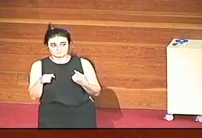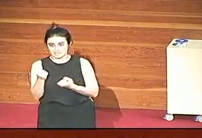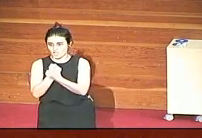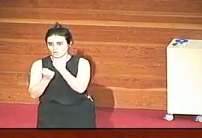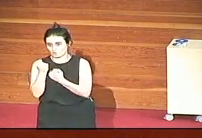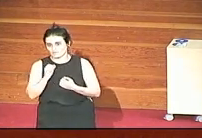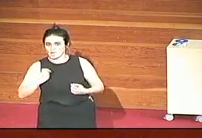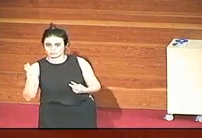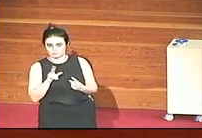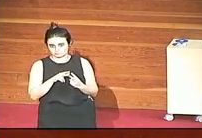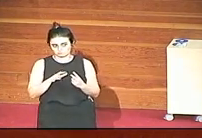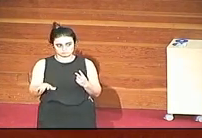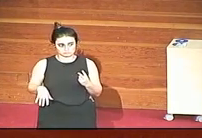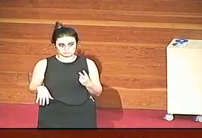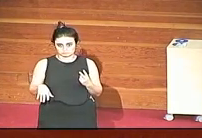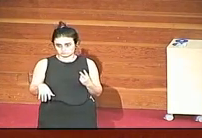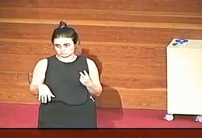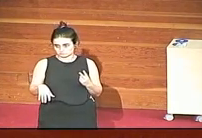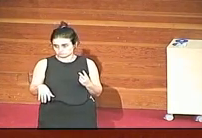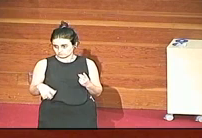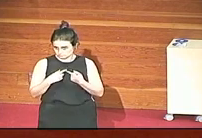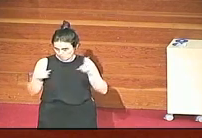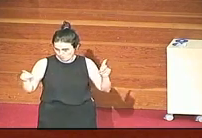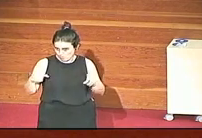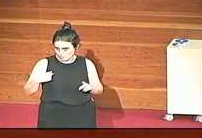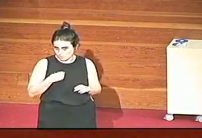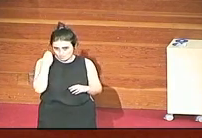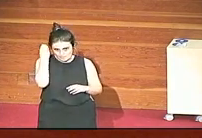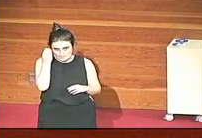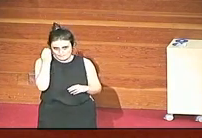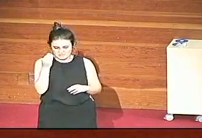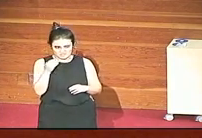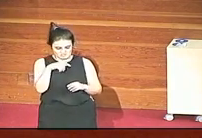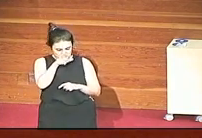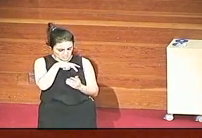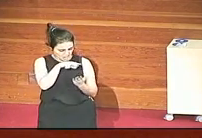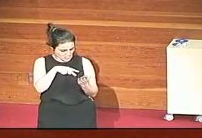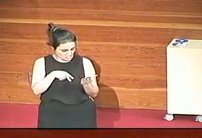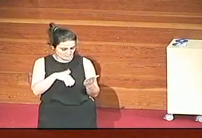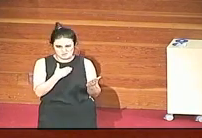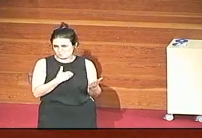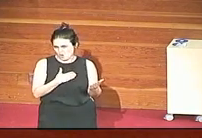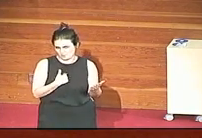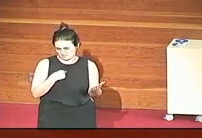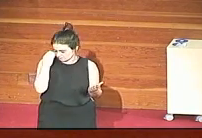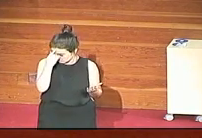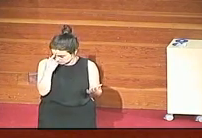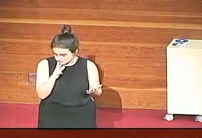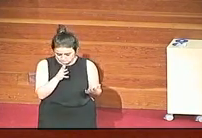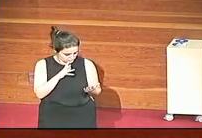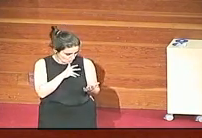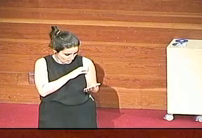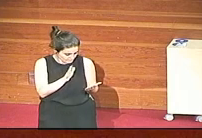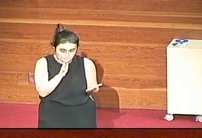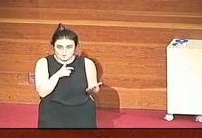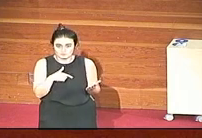otra completamente informante yo siempre pensar en el pobre elector diciendo madre mía esto es tremendo no porque